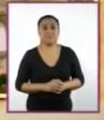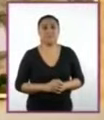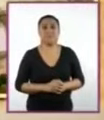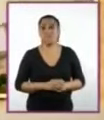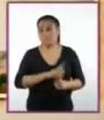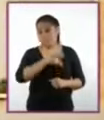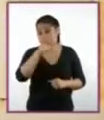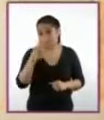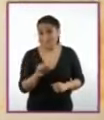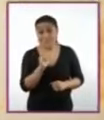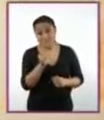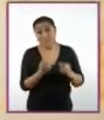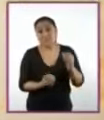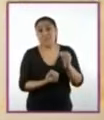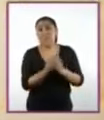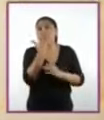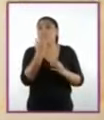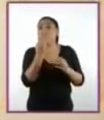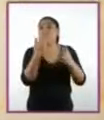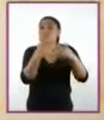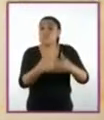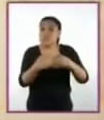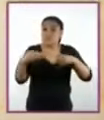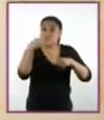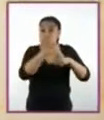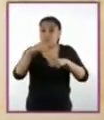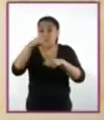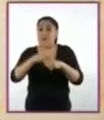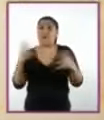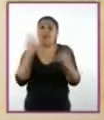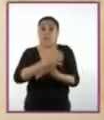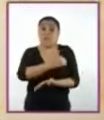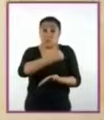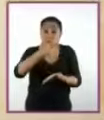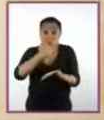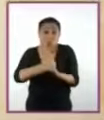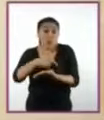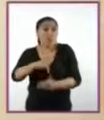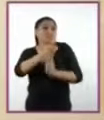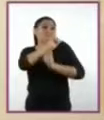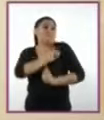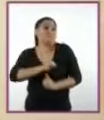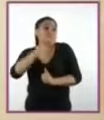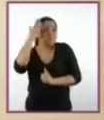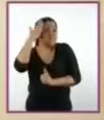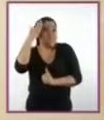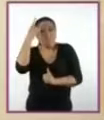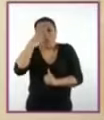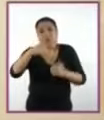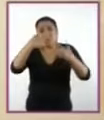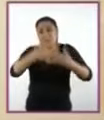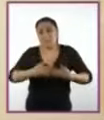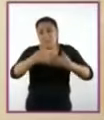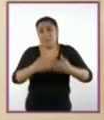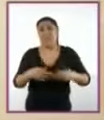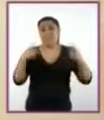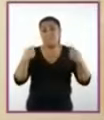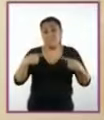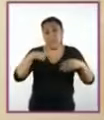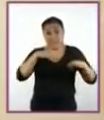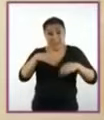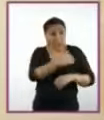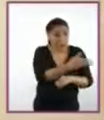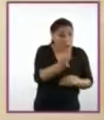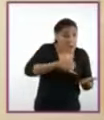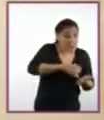Una consecuencia de la industrialización fue que las ciudades se convirtieron en el centro de la actividad económica. Los trabajadores migraron